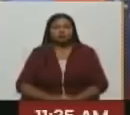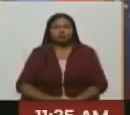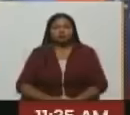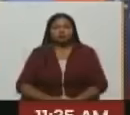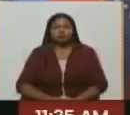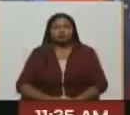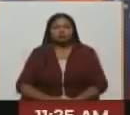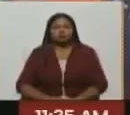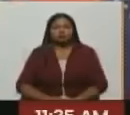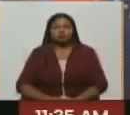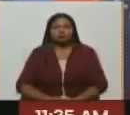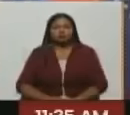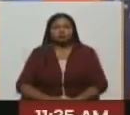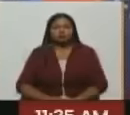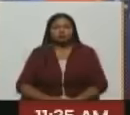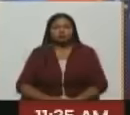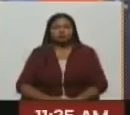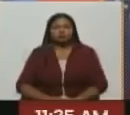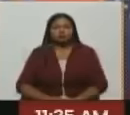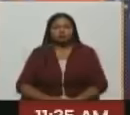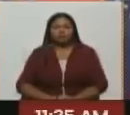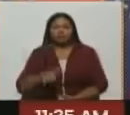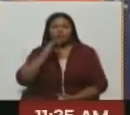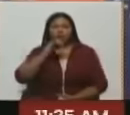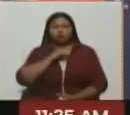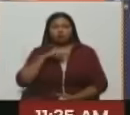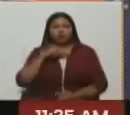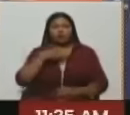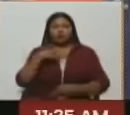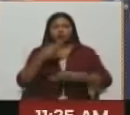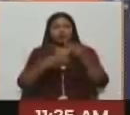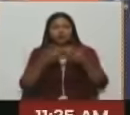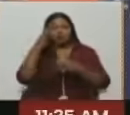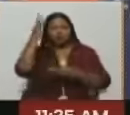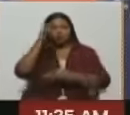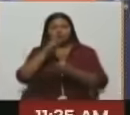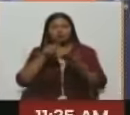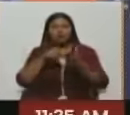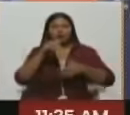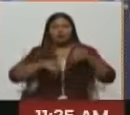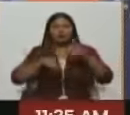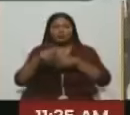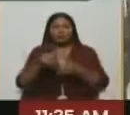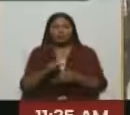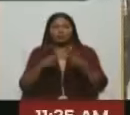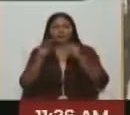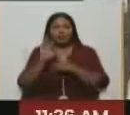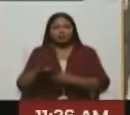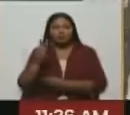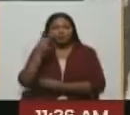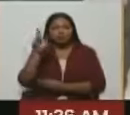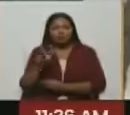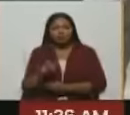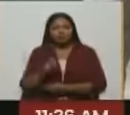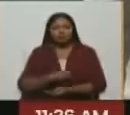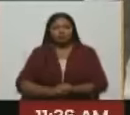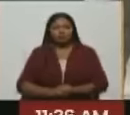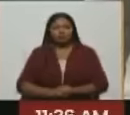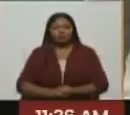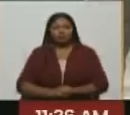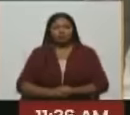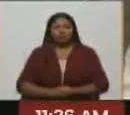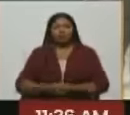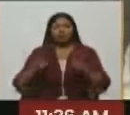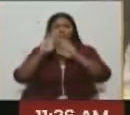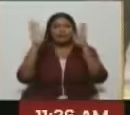Entonces, es una denuncia que queremos hacer nosotros desde el Consejo Nacional Electoral para todos los venezolanos y la venezolana y para el